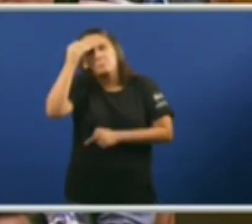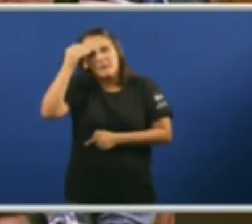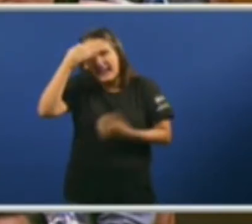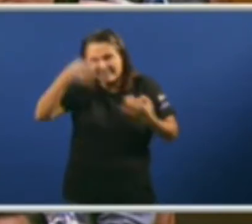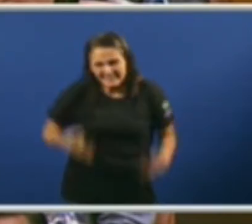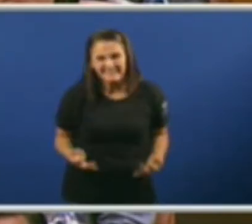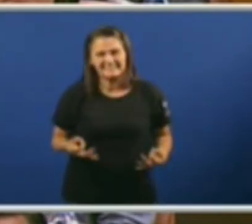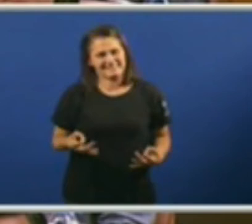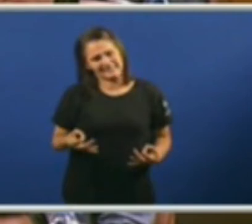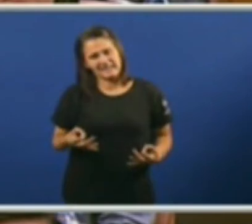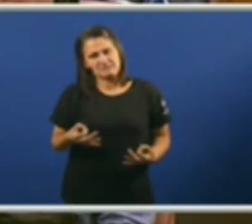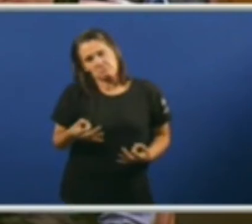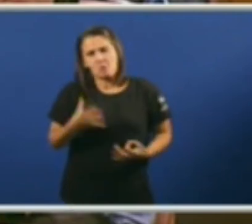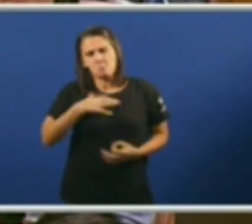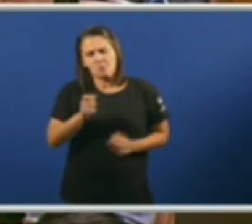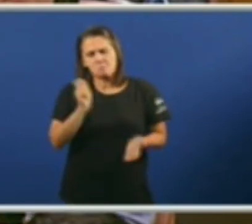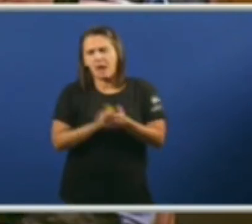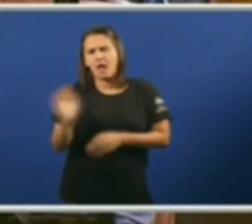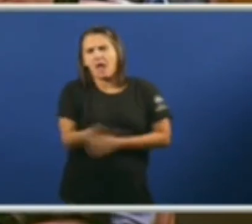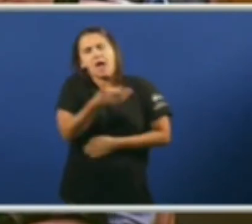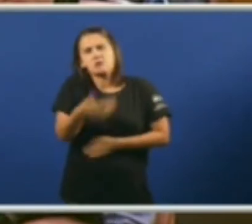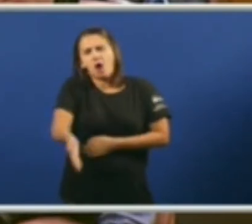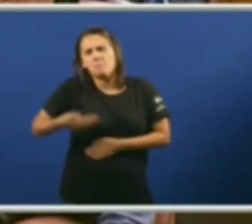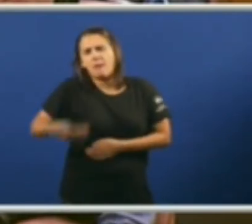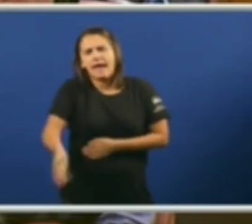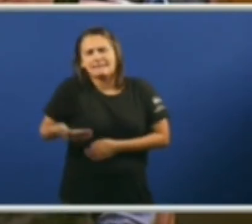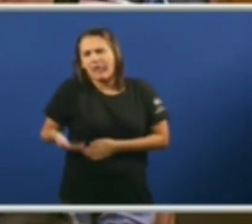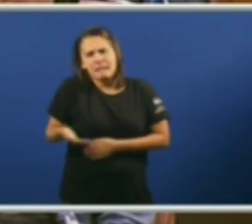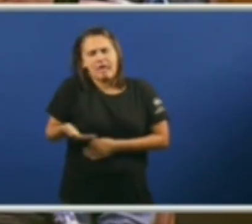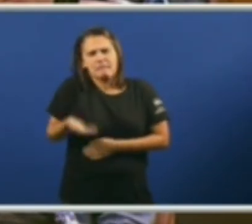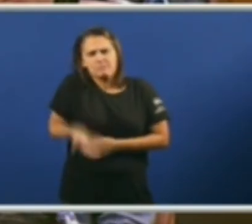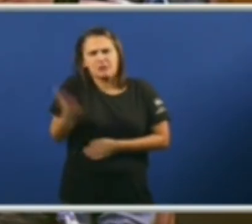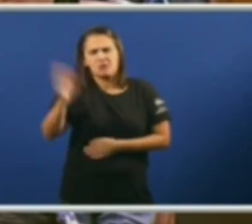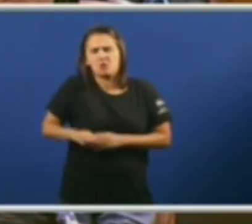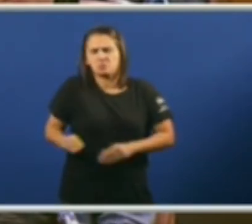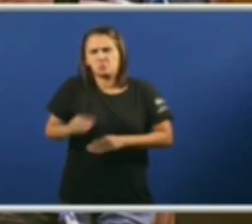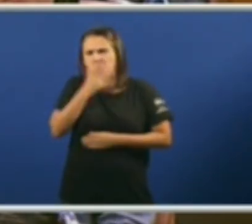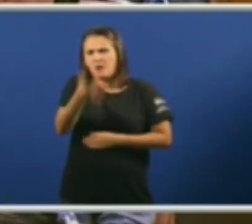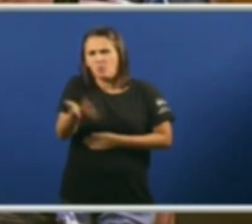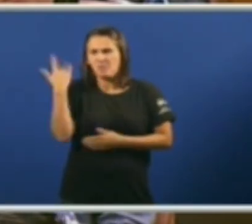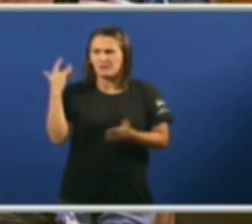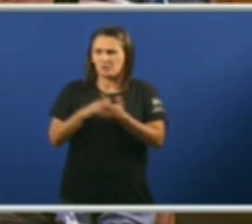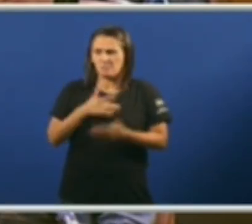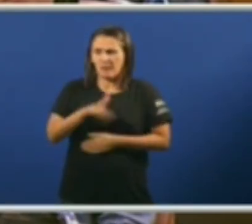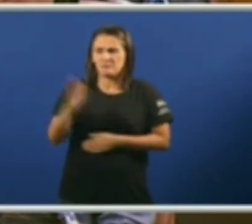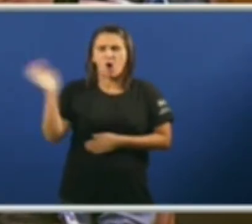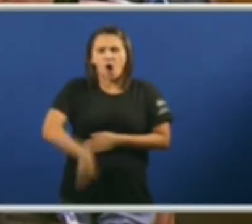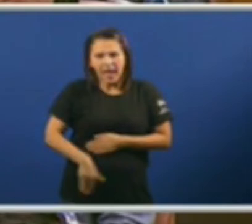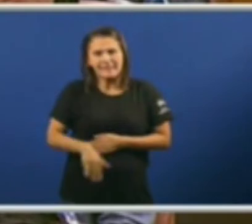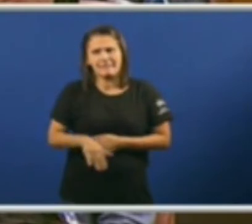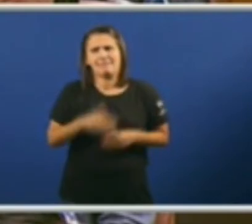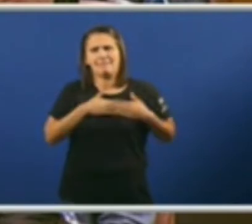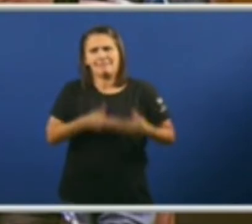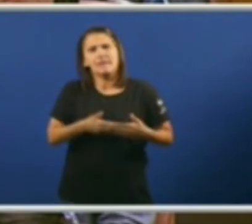un tema así se pode despachar como se isto non fora nada importante e coa indolencia coa que demostrou vostedes hoxe e que